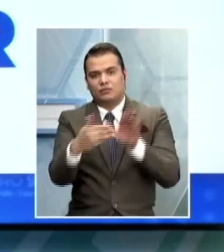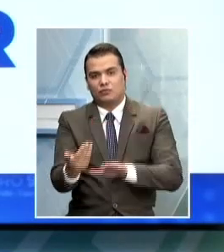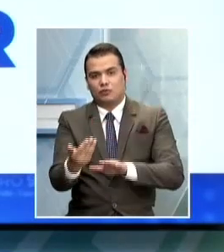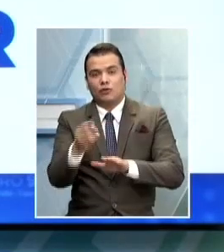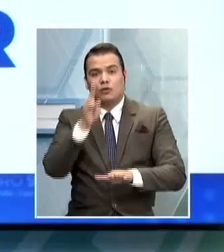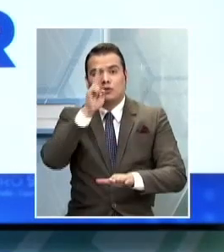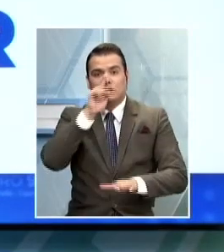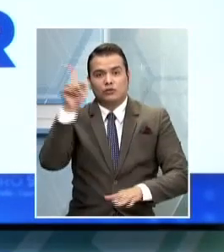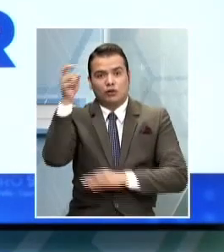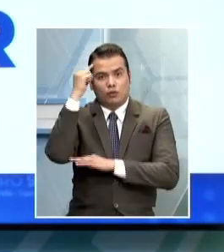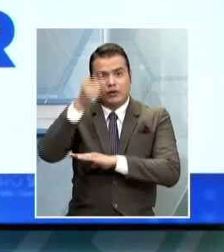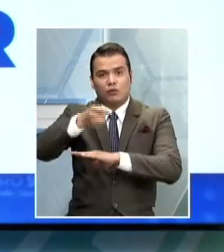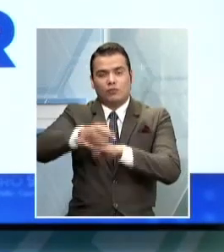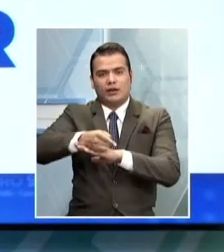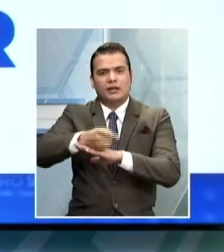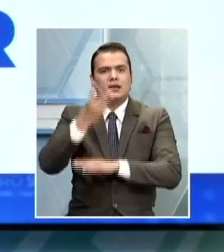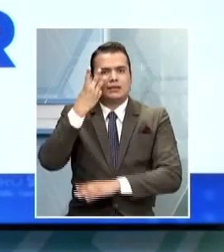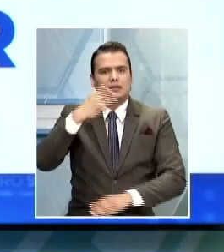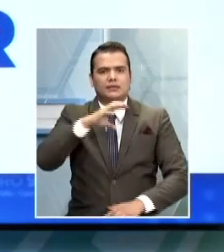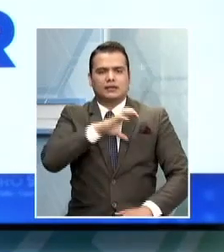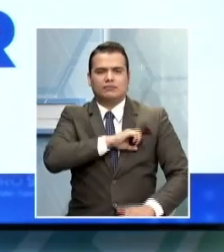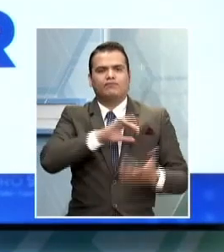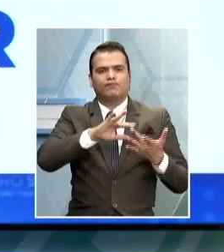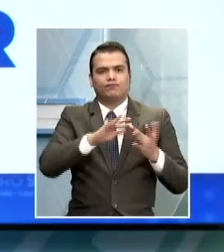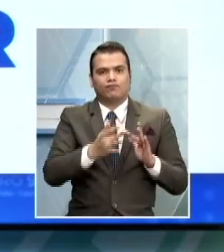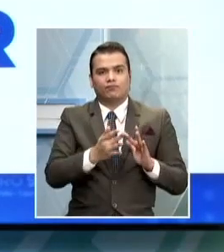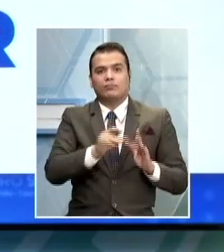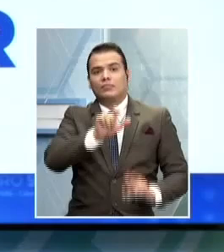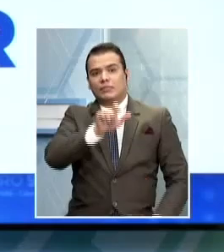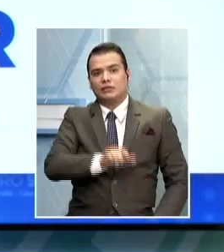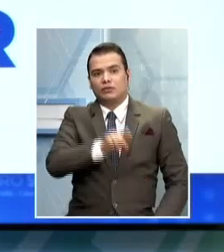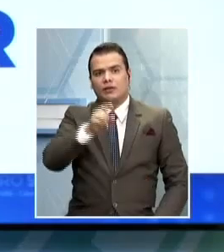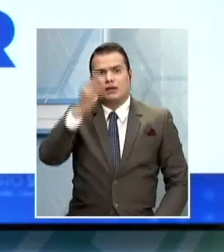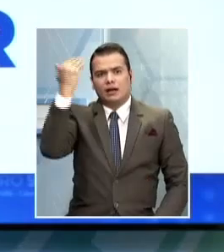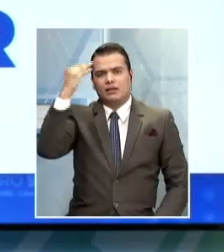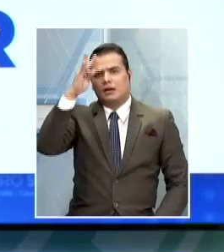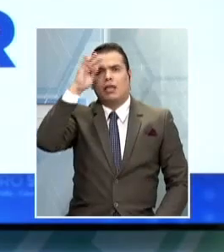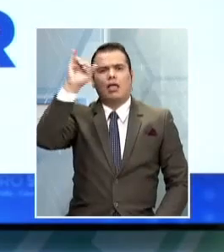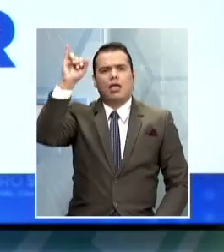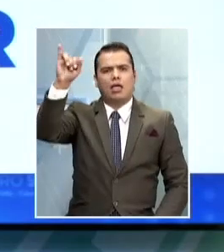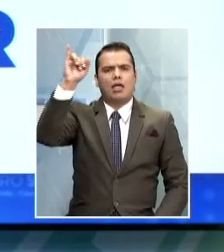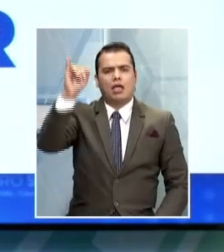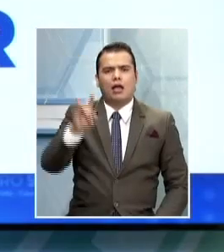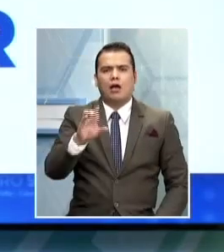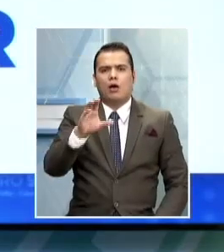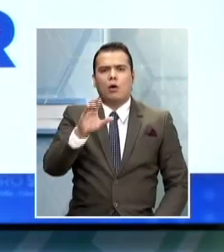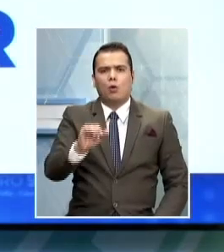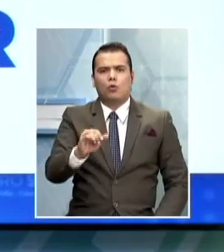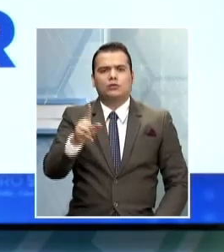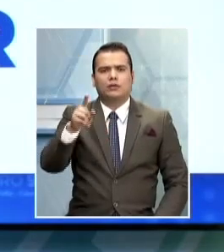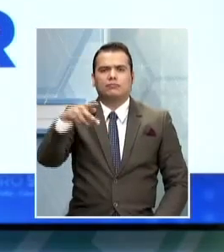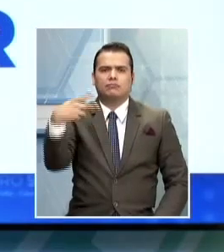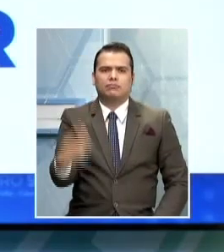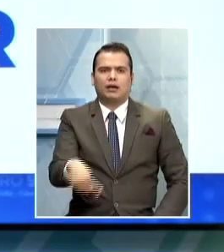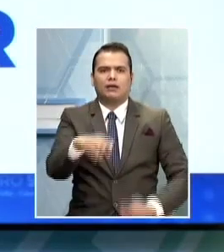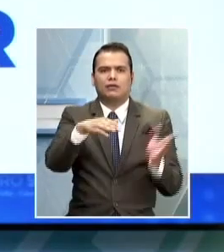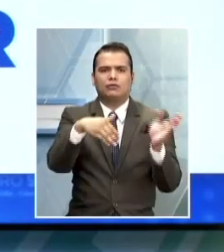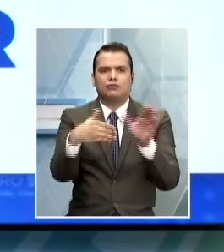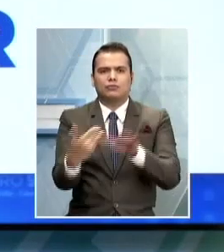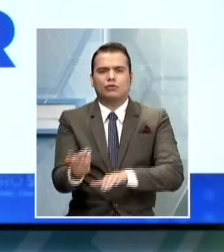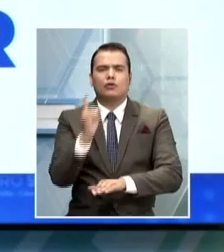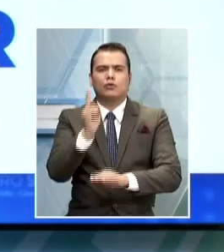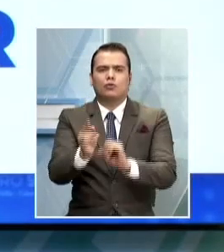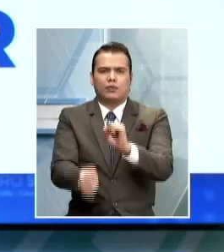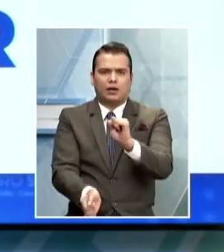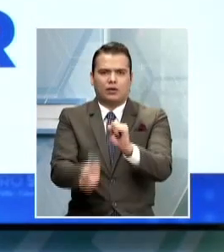por la muerte del estadista. El titular de la cartera de defensa permaneció durante varios días en UCI sedado y falleció víctima del COVID esta